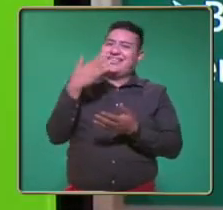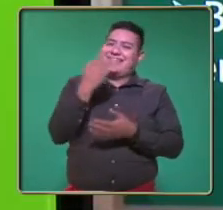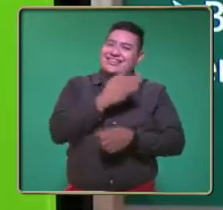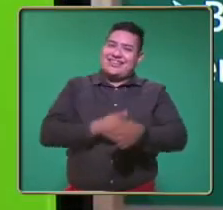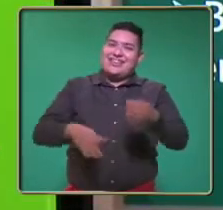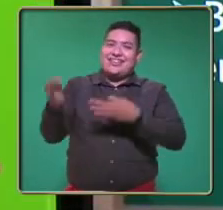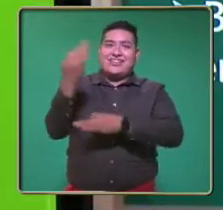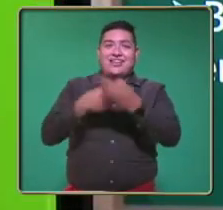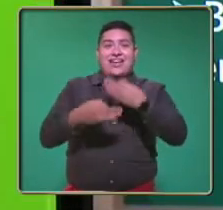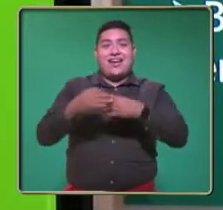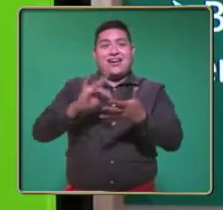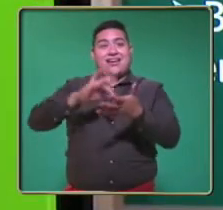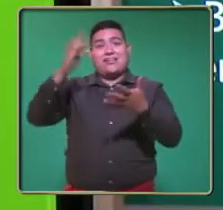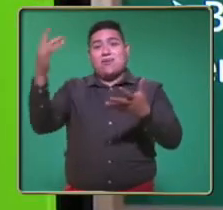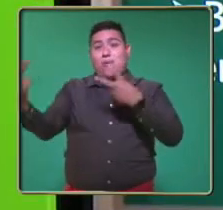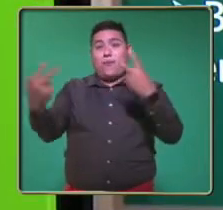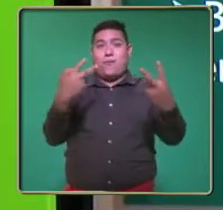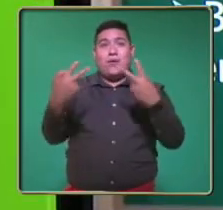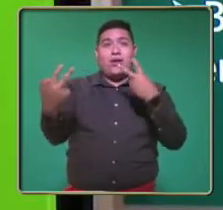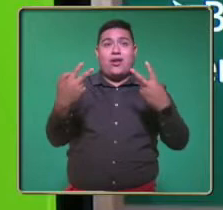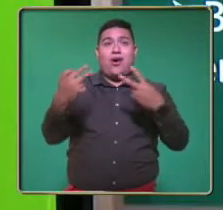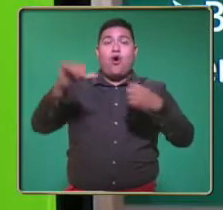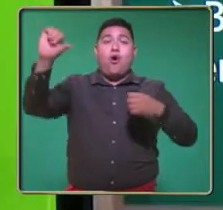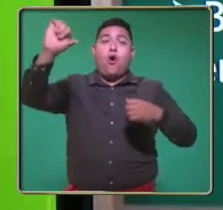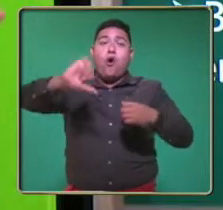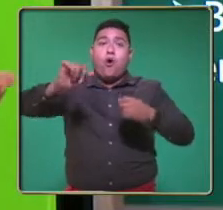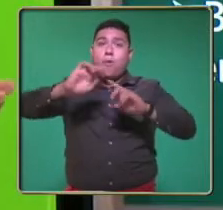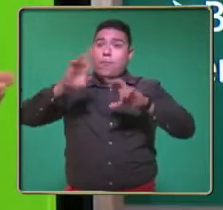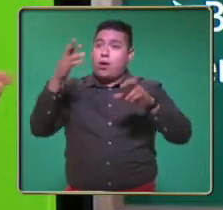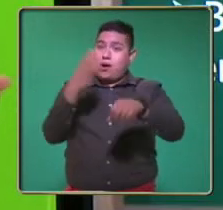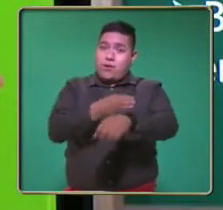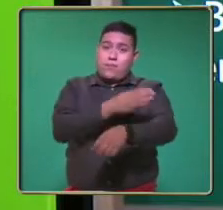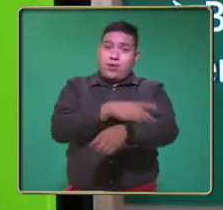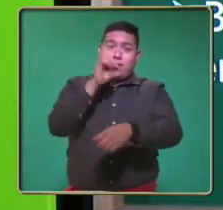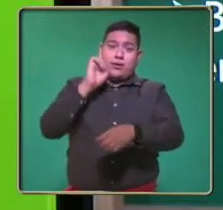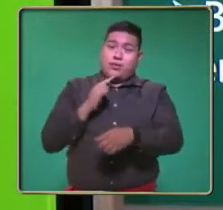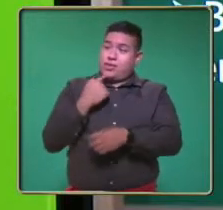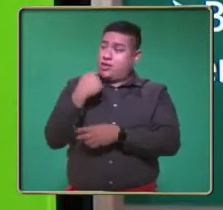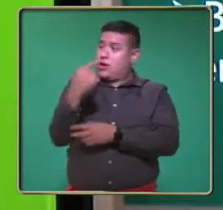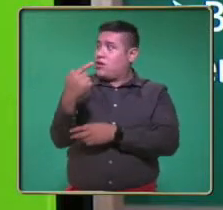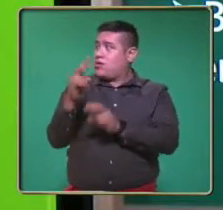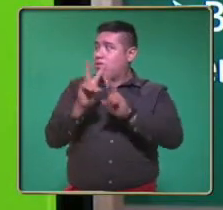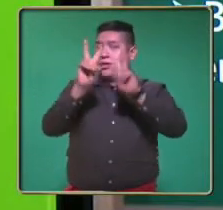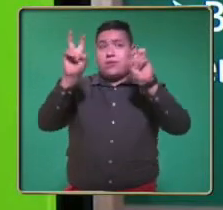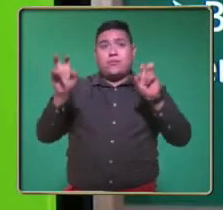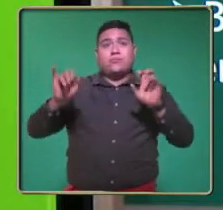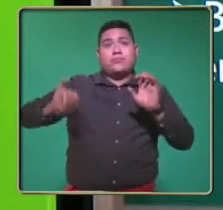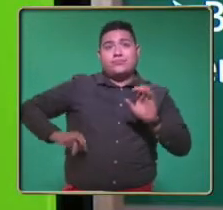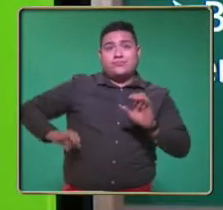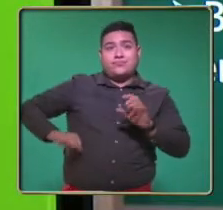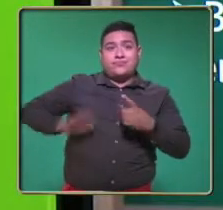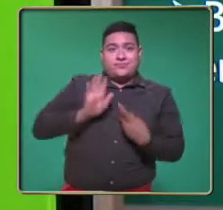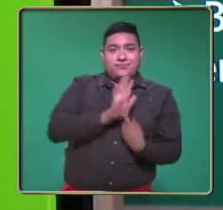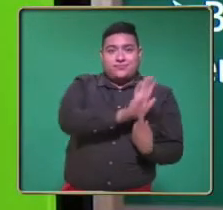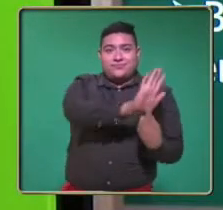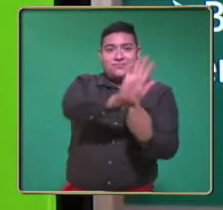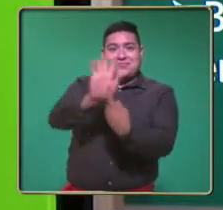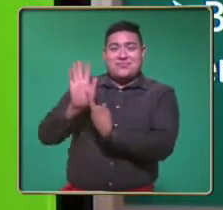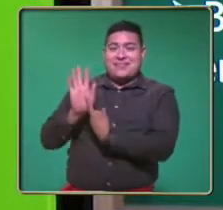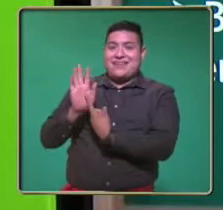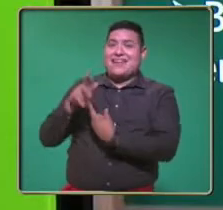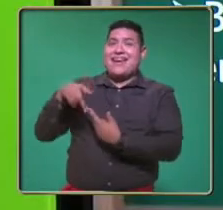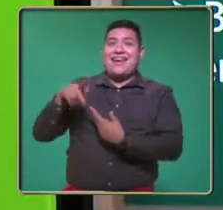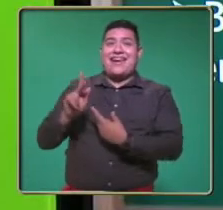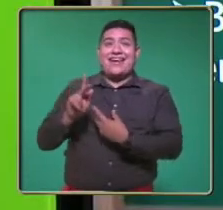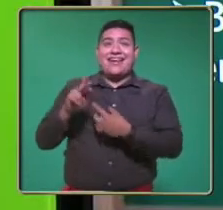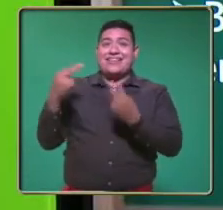gracias por estar en sintonía con nosotros. El día de hoy, como bien dijo mi compañera, vamos a traer un tema muy interesante para ustedes y sobre todo que